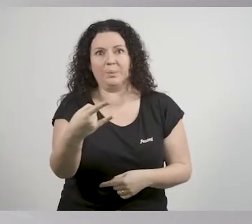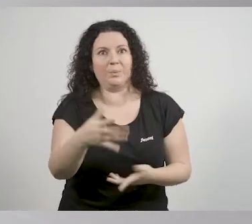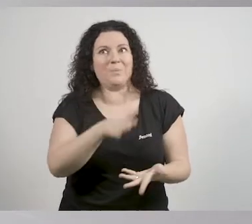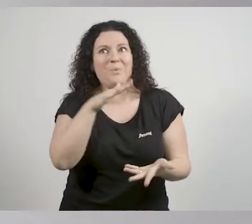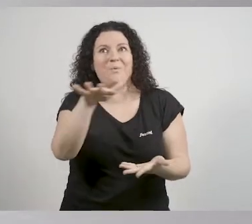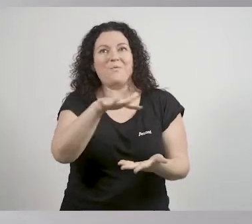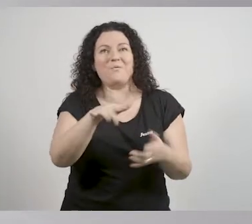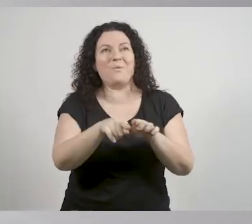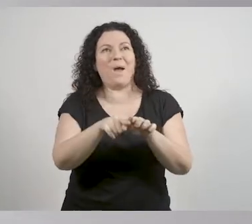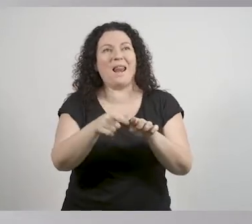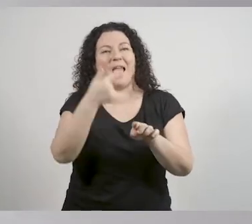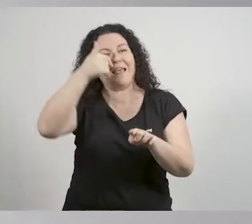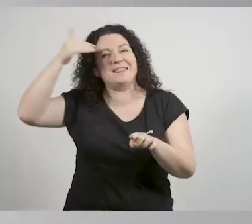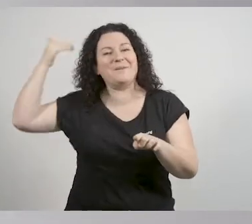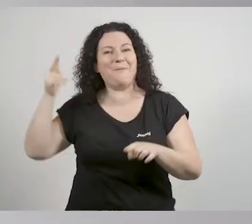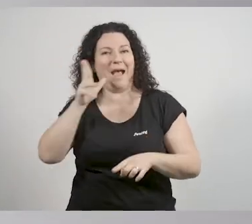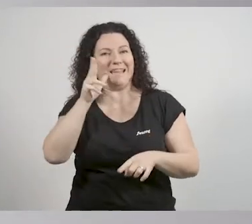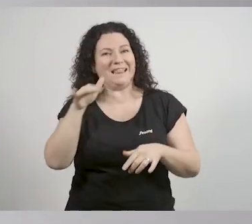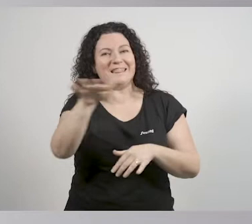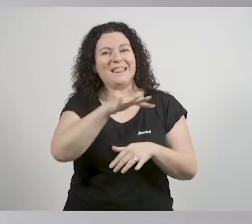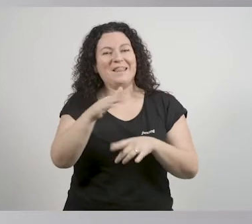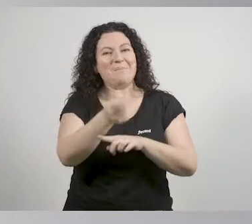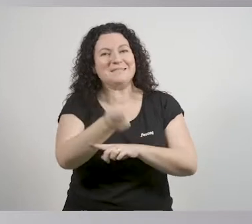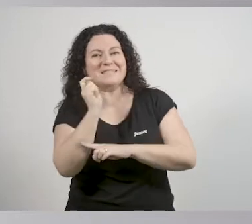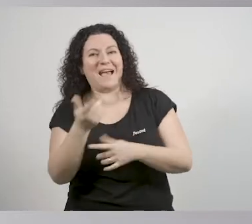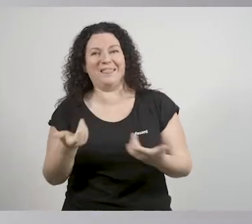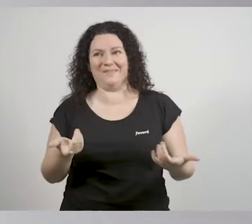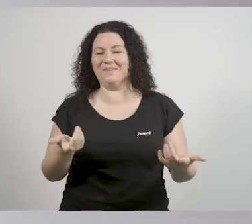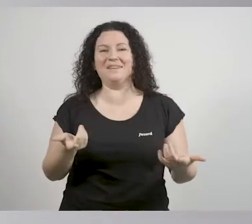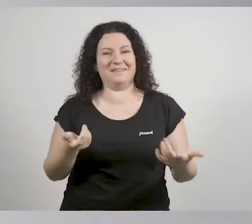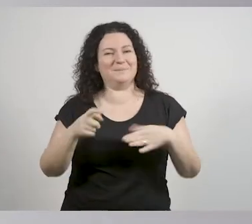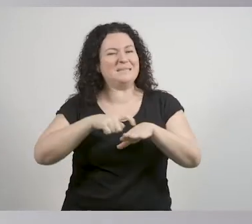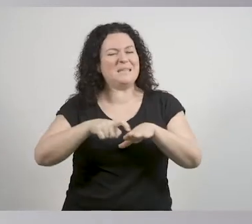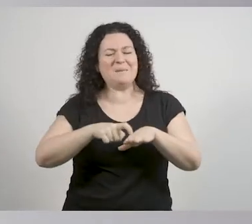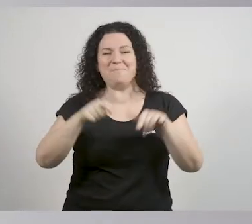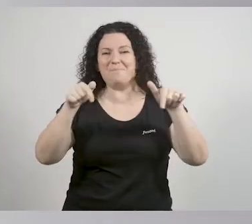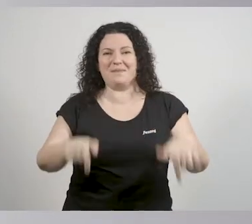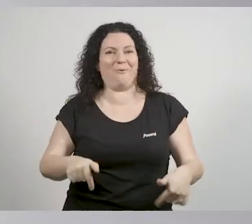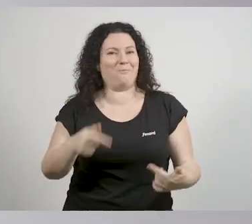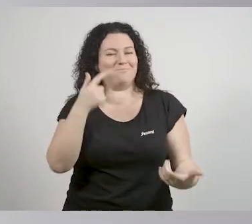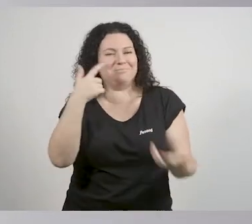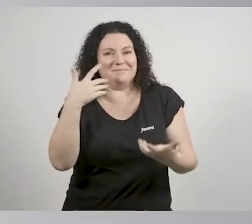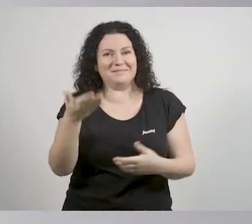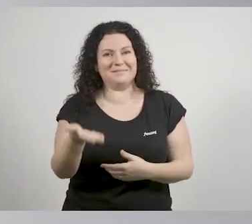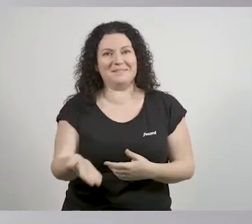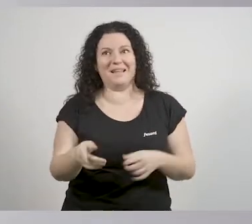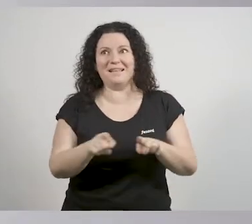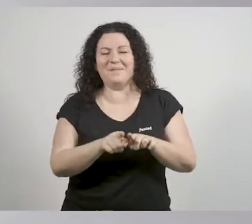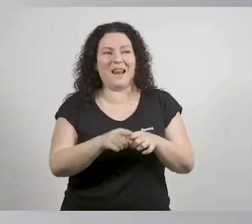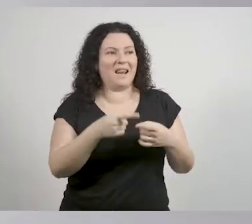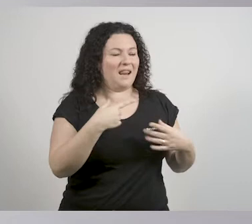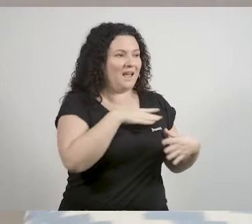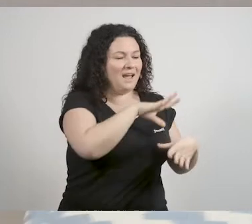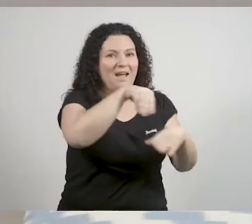nada más verlo, porque estaba en uno de los barrios antiguos de Alicante, un barrio de pescadores, cerca del